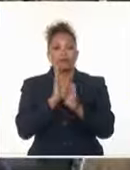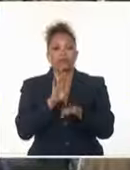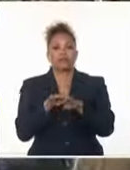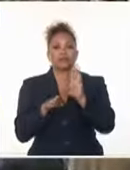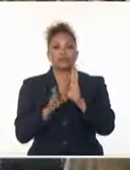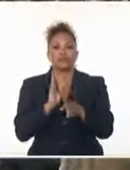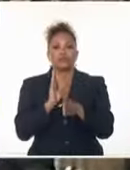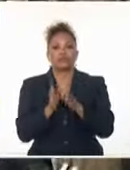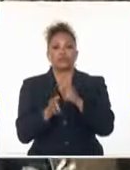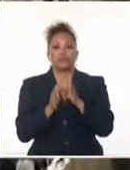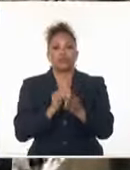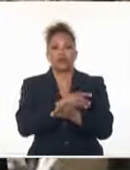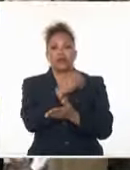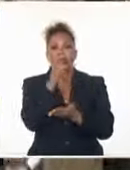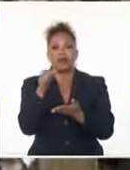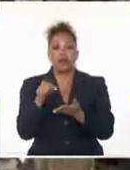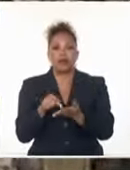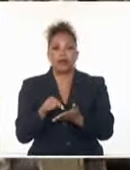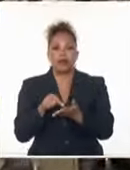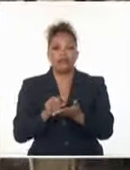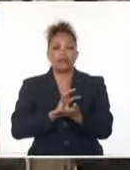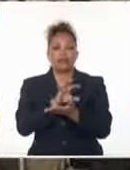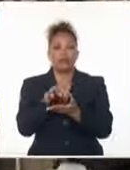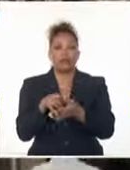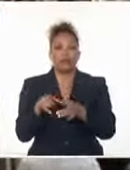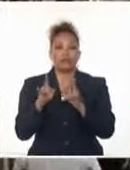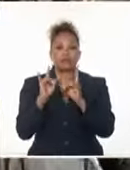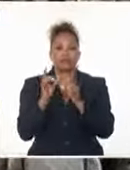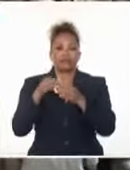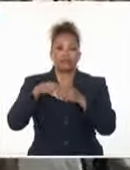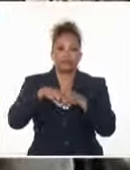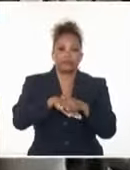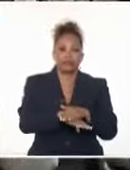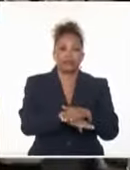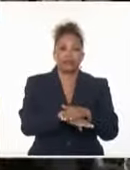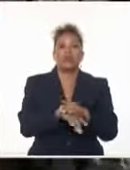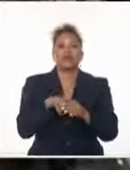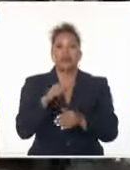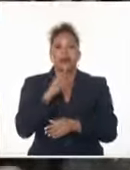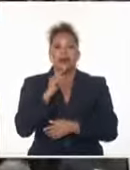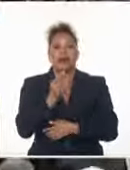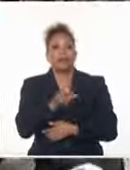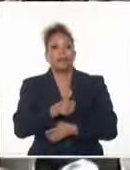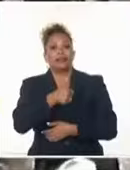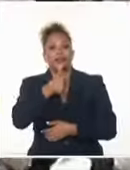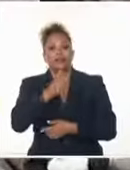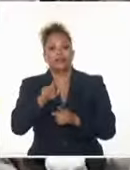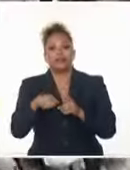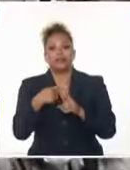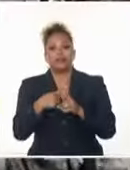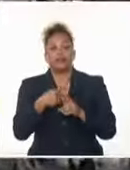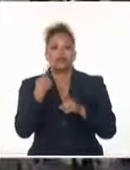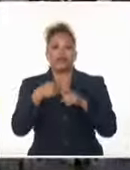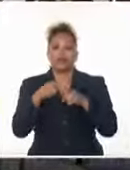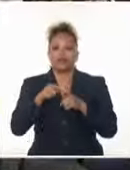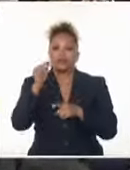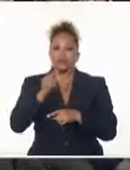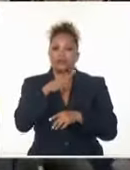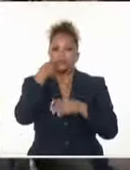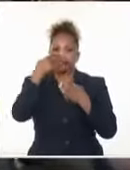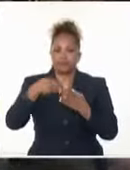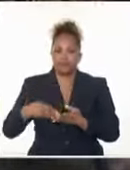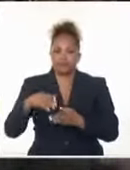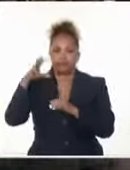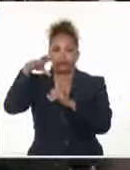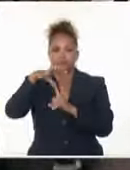Mártires hasta la mezquita Mosalah al mandatario, al canciller Hossein Amir Abdollahian y a los demás ocupantes del helicóptero. El cuerpo de